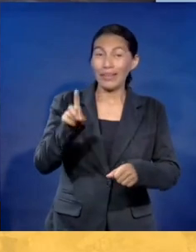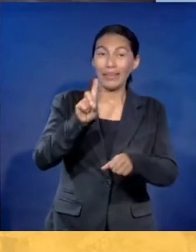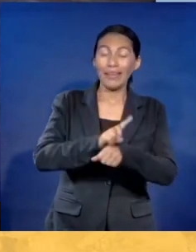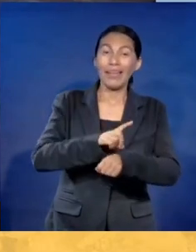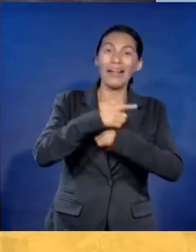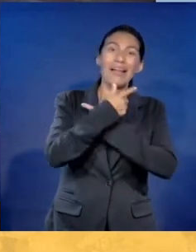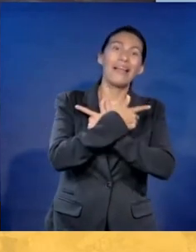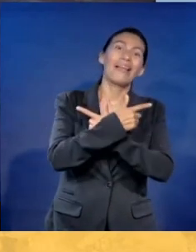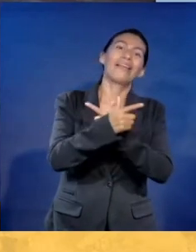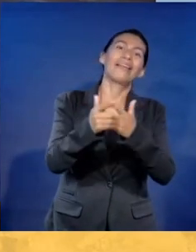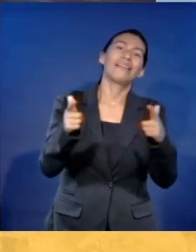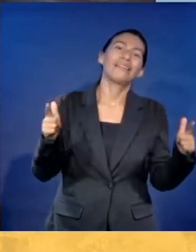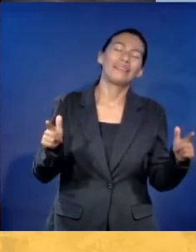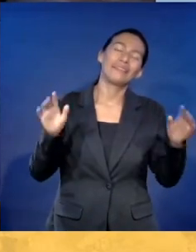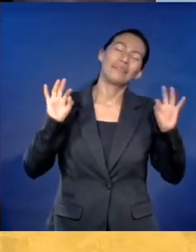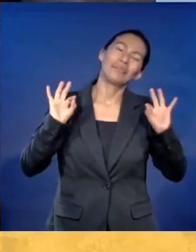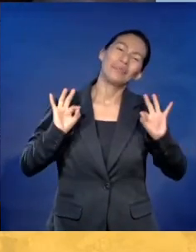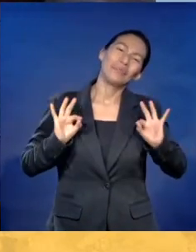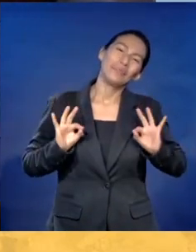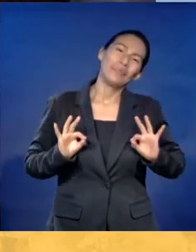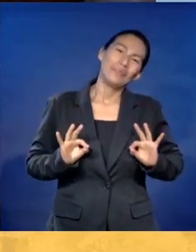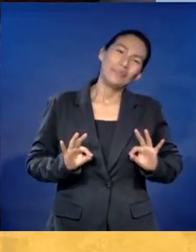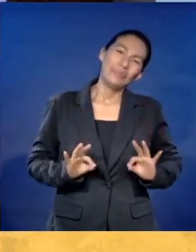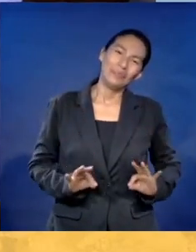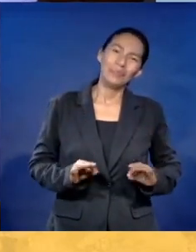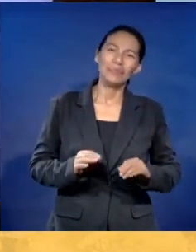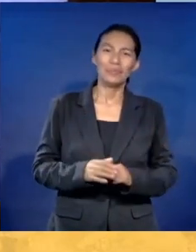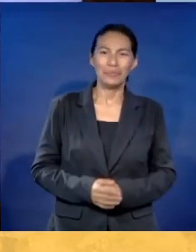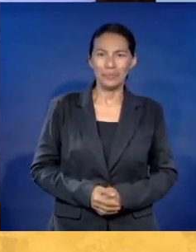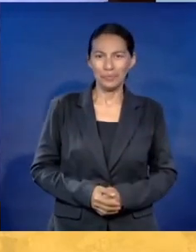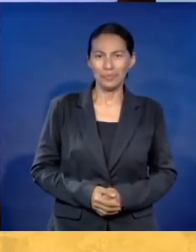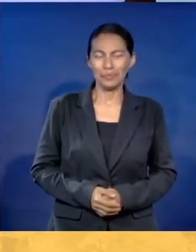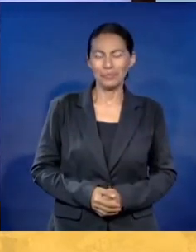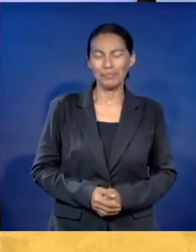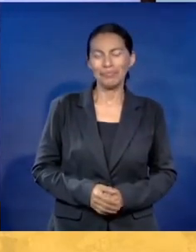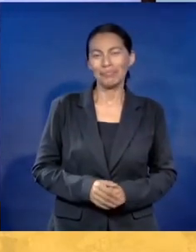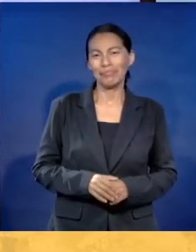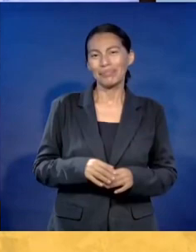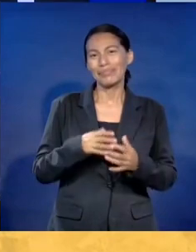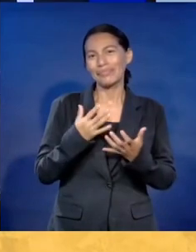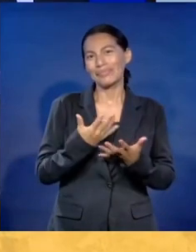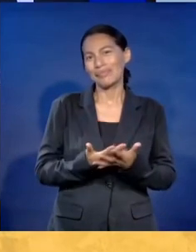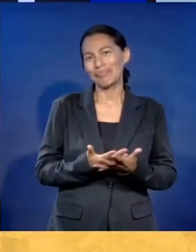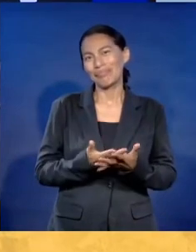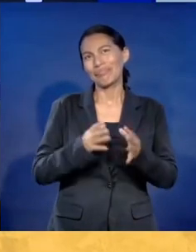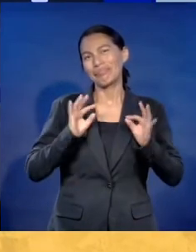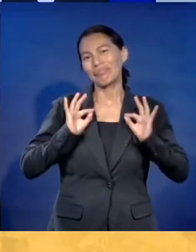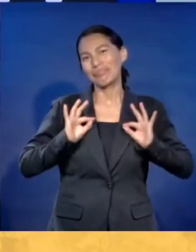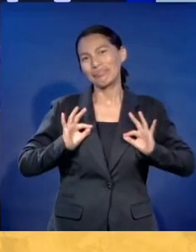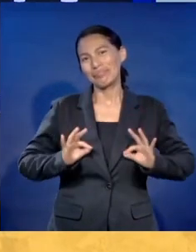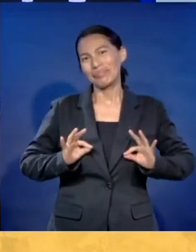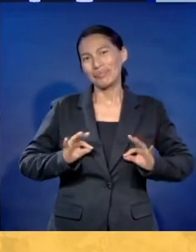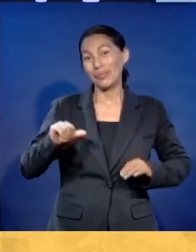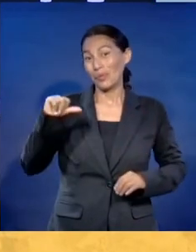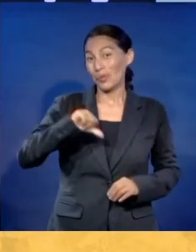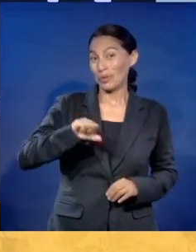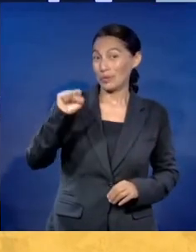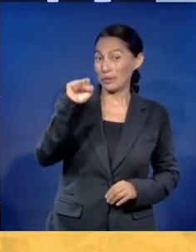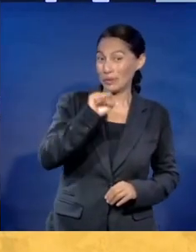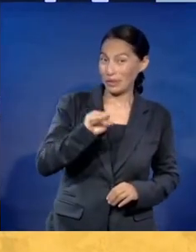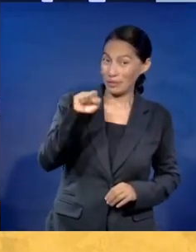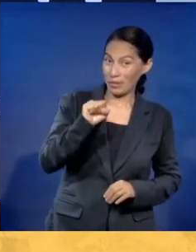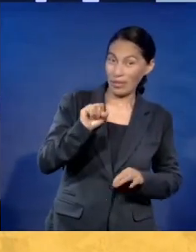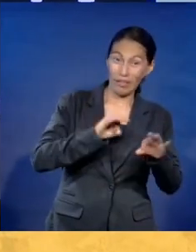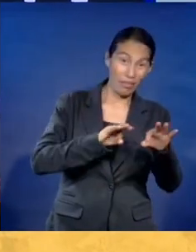es un día de libertad es un día para ayesa nadie se preocupa por trabajos